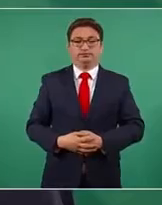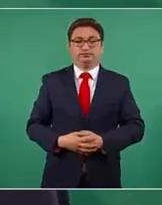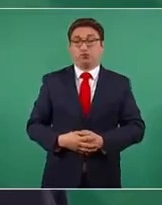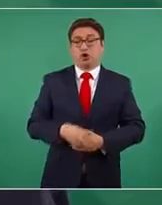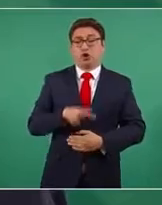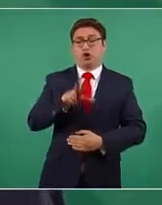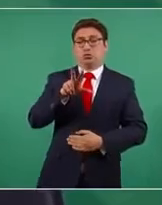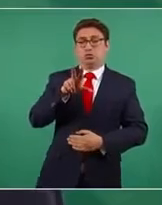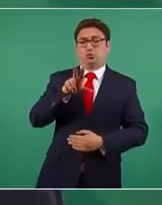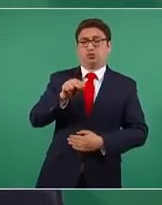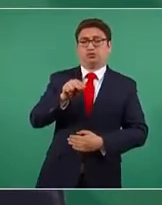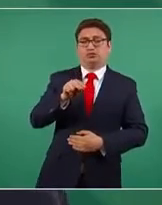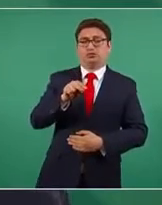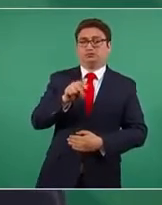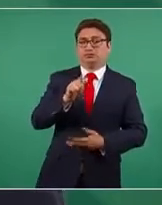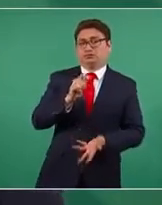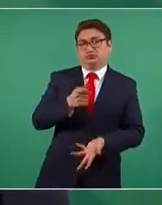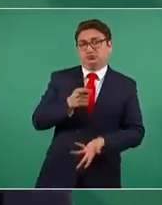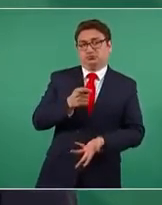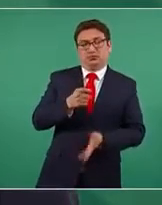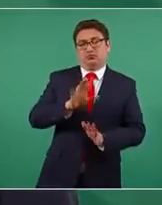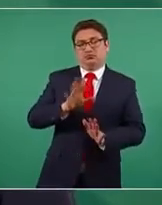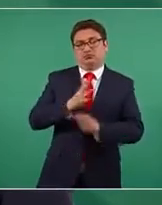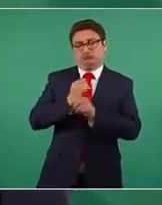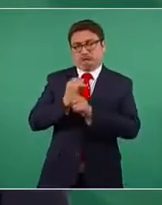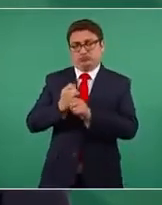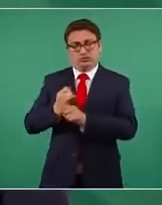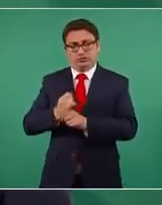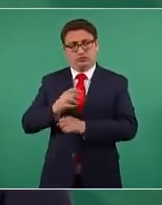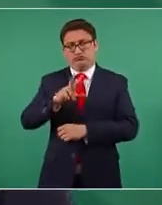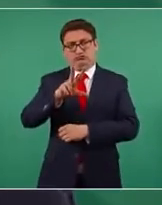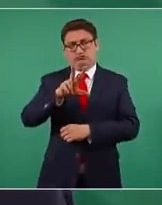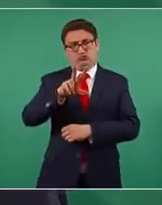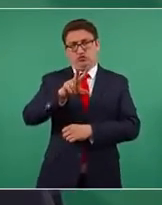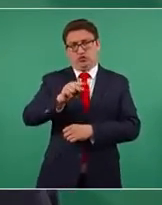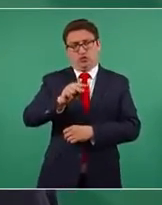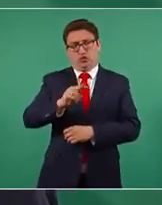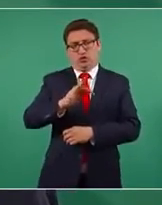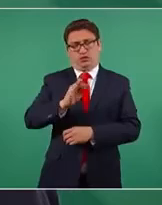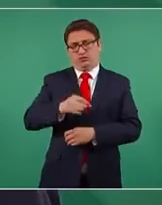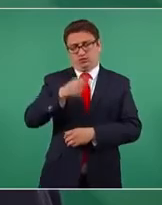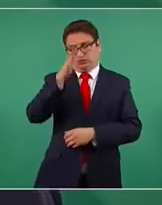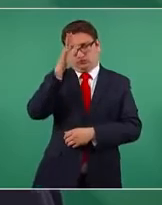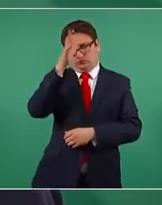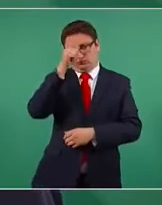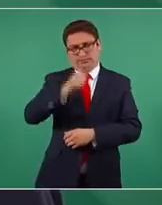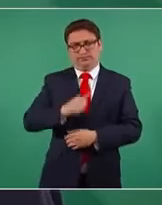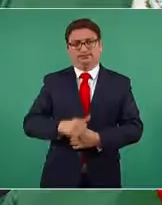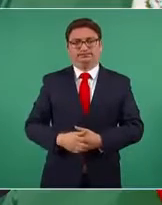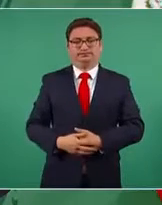No, es que no estás de acuerdo.